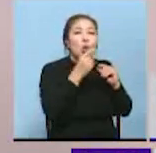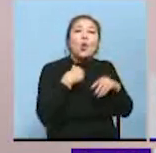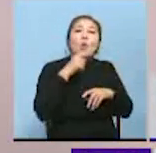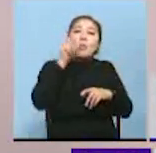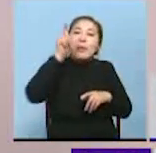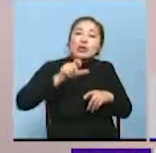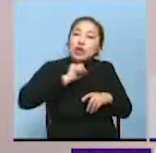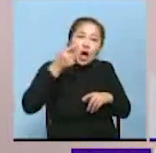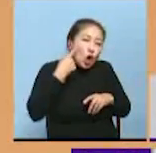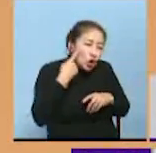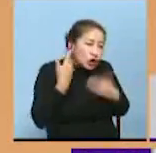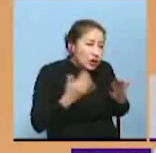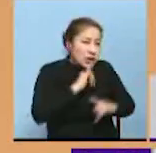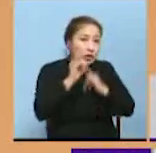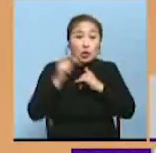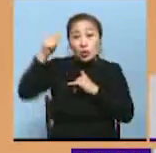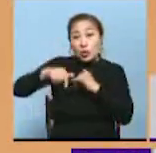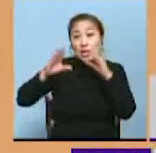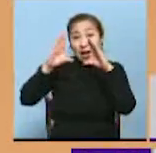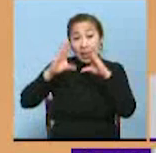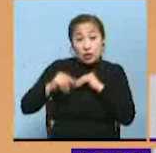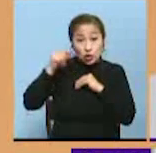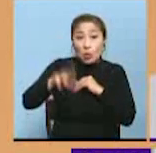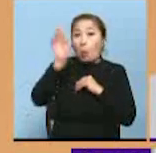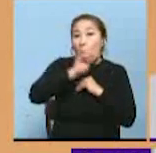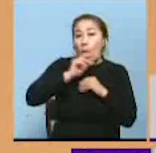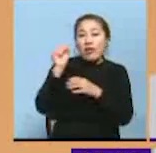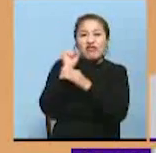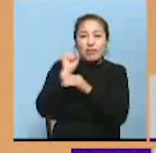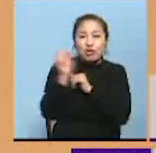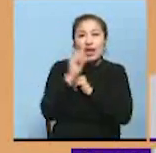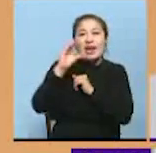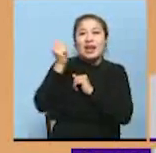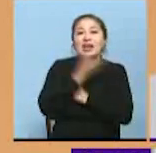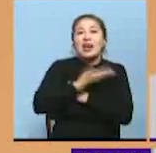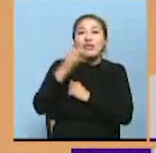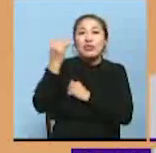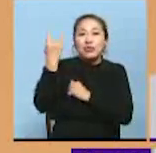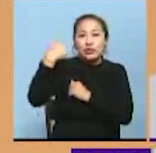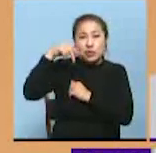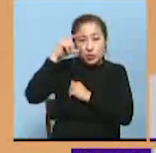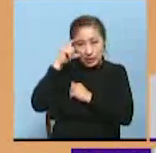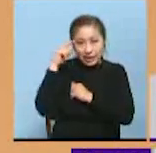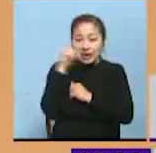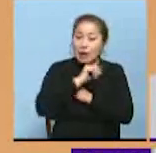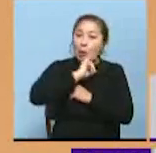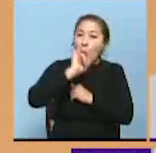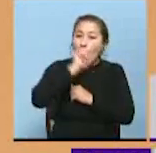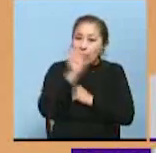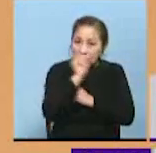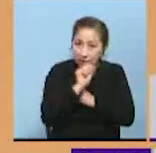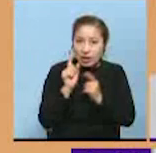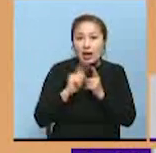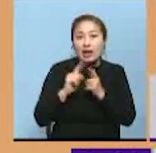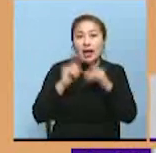esta noche? Y esta noche nos va a acompañar Yamila Cafrune. Yamila ha venido a participar del 5º Congreso Nacional de Folclore.